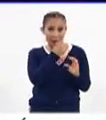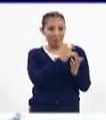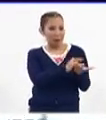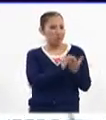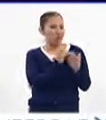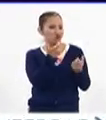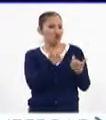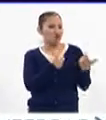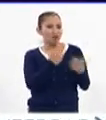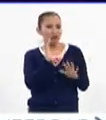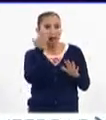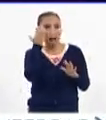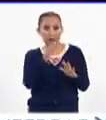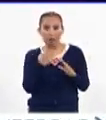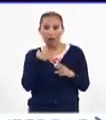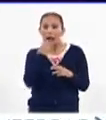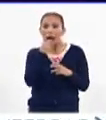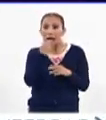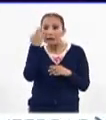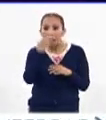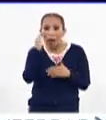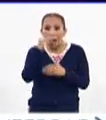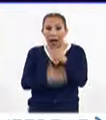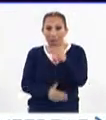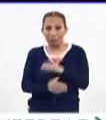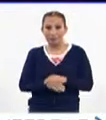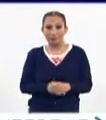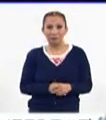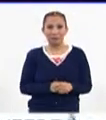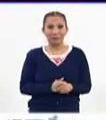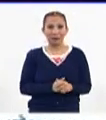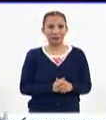y mamá. No, uno se entera que se acaba el dinero.